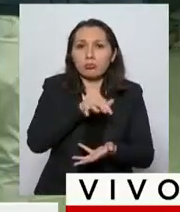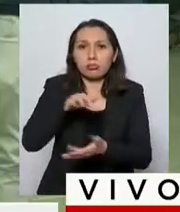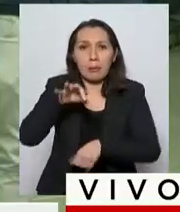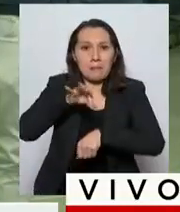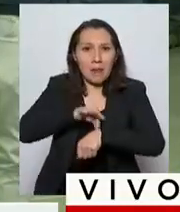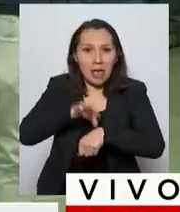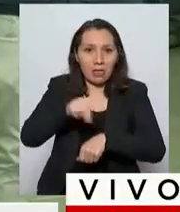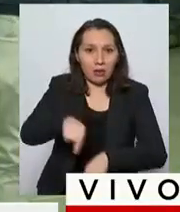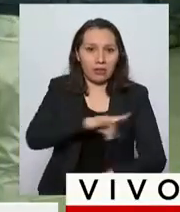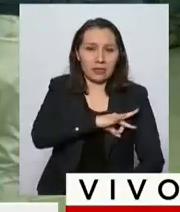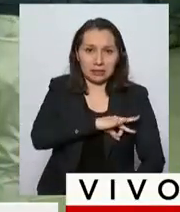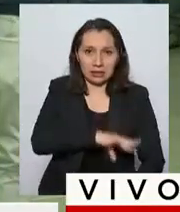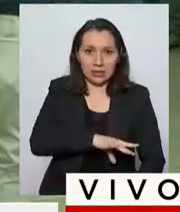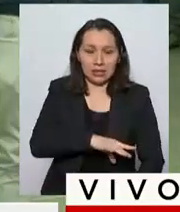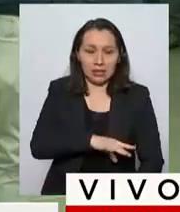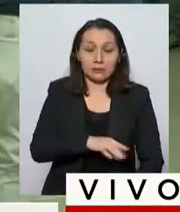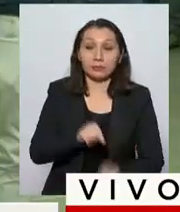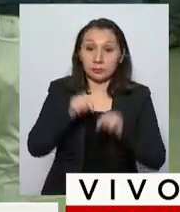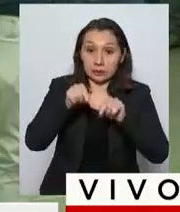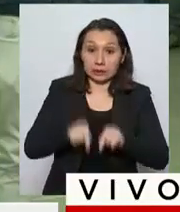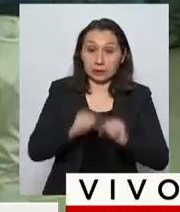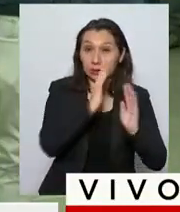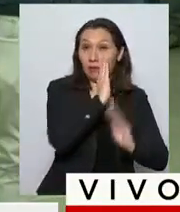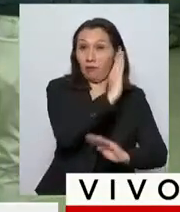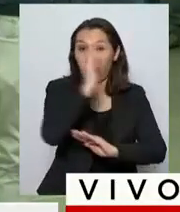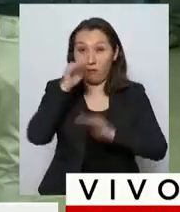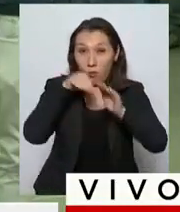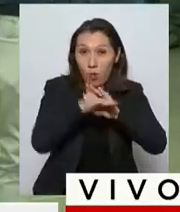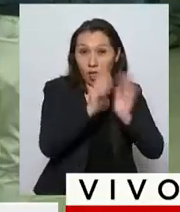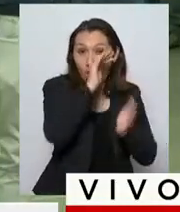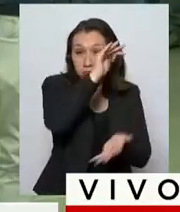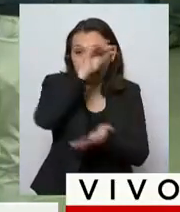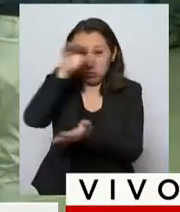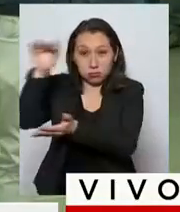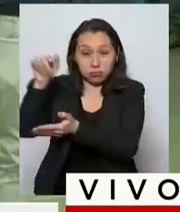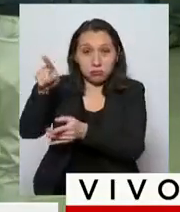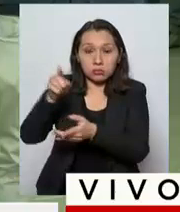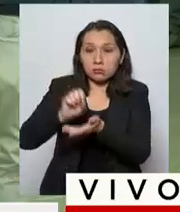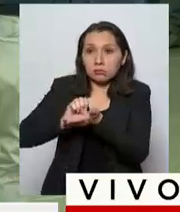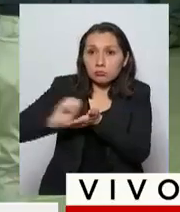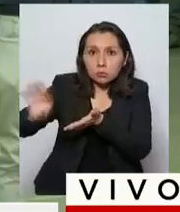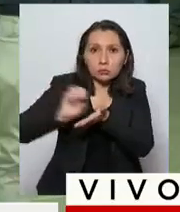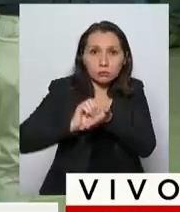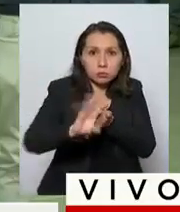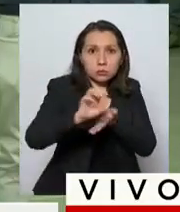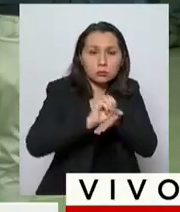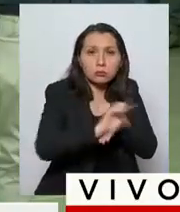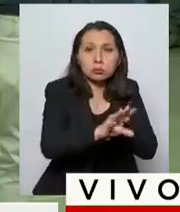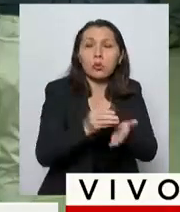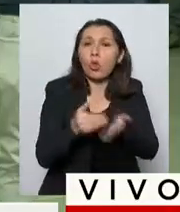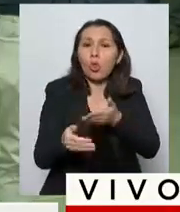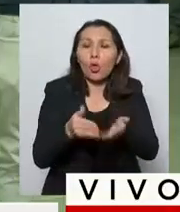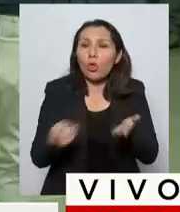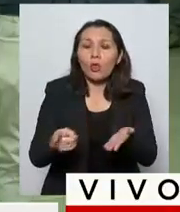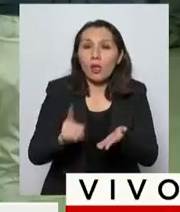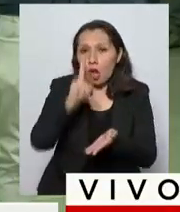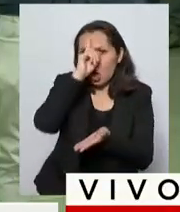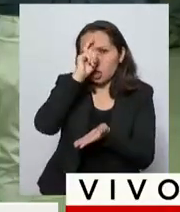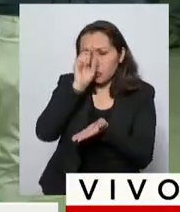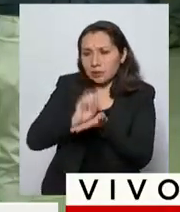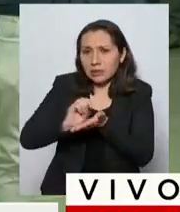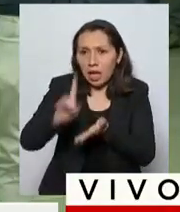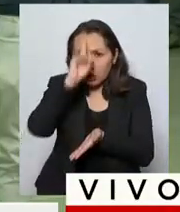país. Desde estas bodegas han salido con destino a